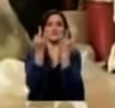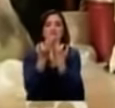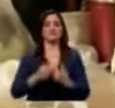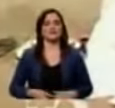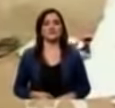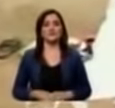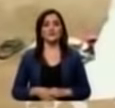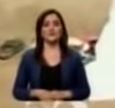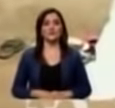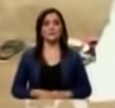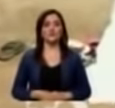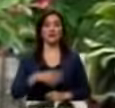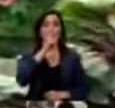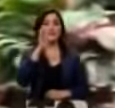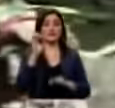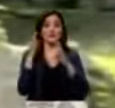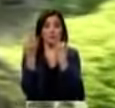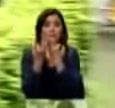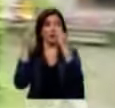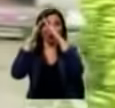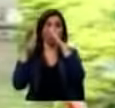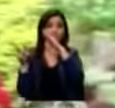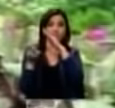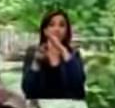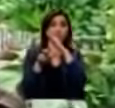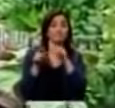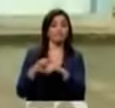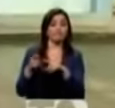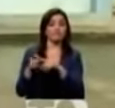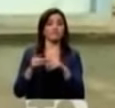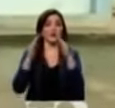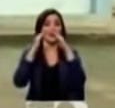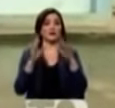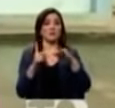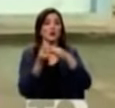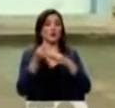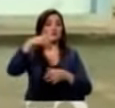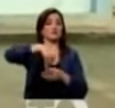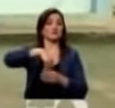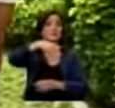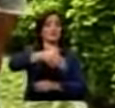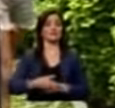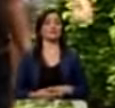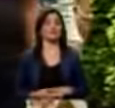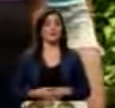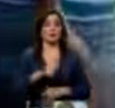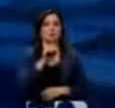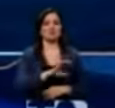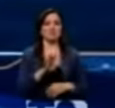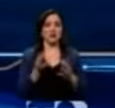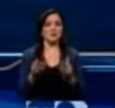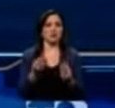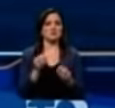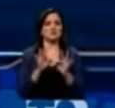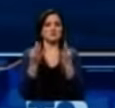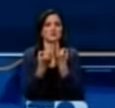familias afectadas. Y hay unas 60 más en hogares de acogida y en la casa parroquial. Somos alrededor de 100 familias más o menos. En todo Manabí son más